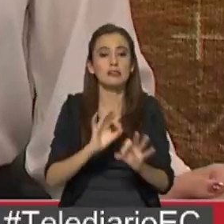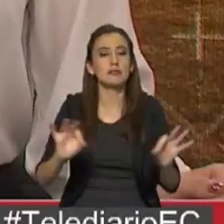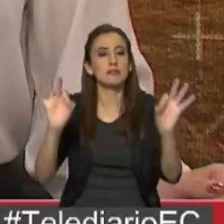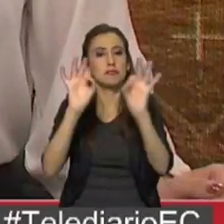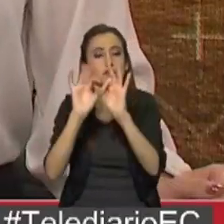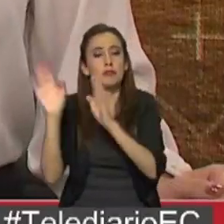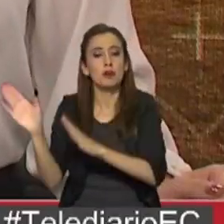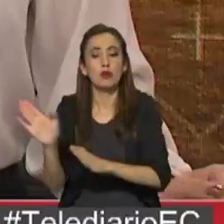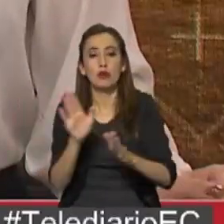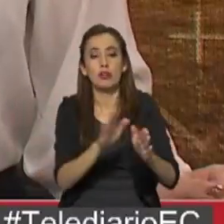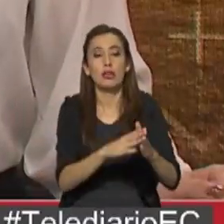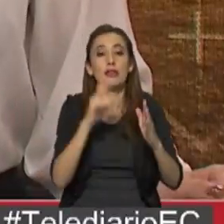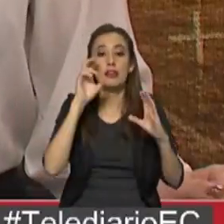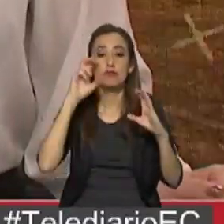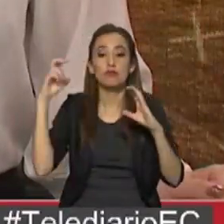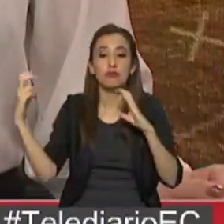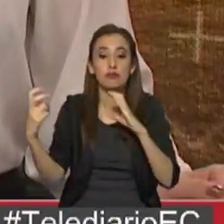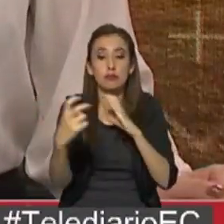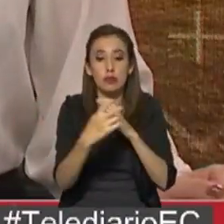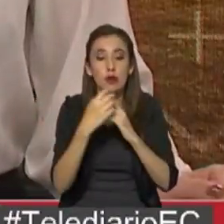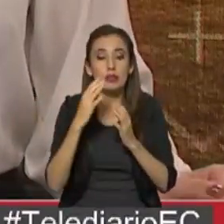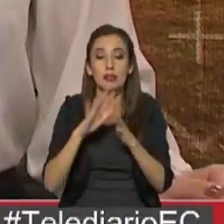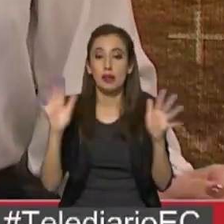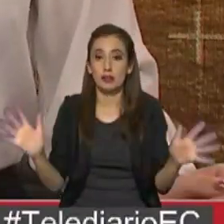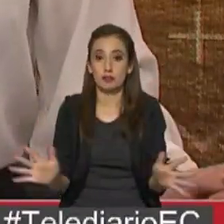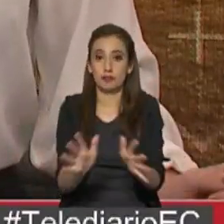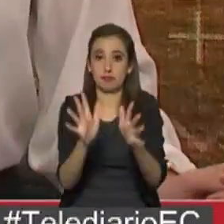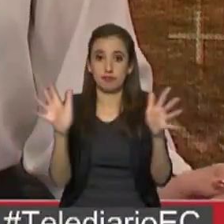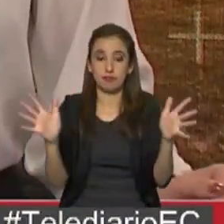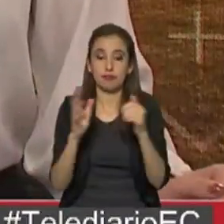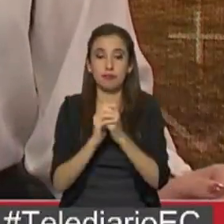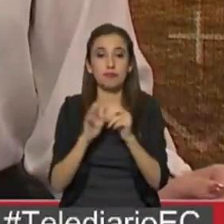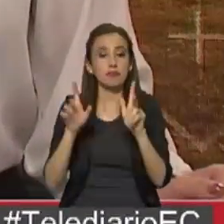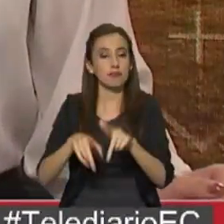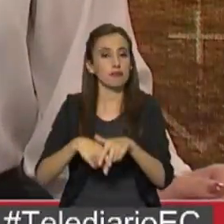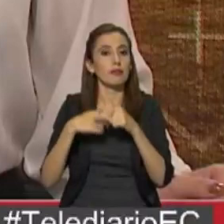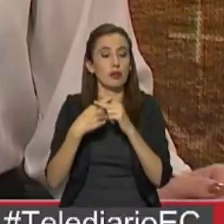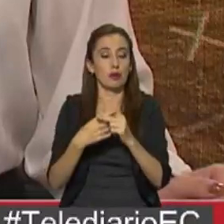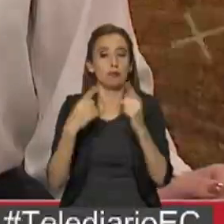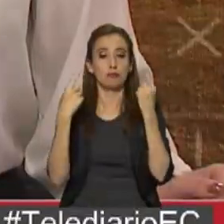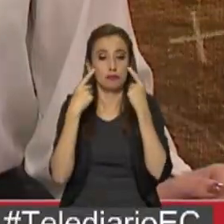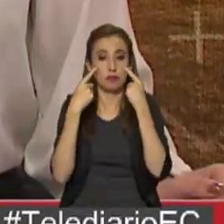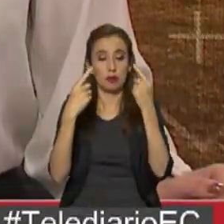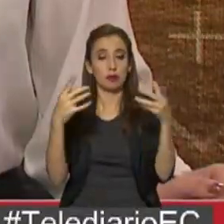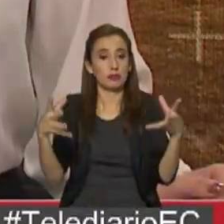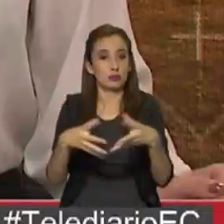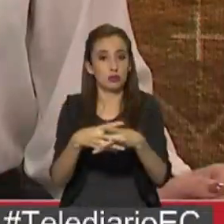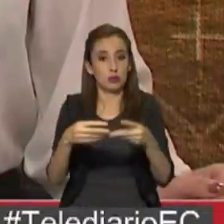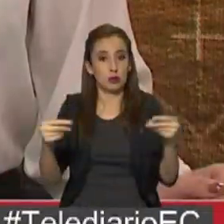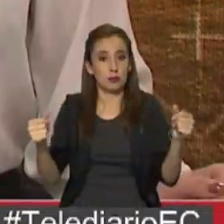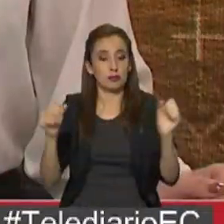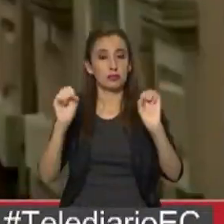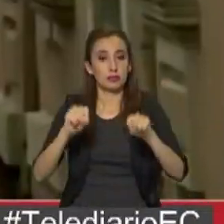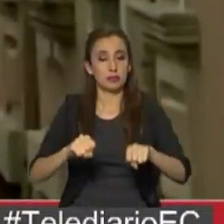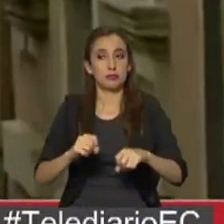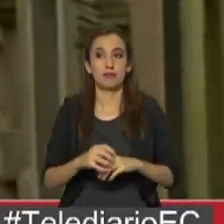representantes del sector turístico proponen para la reactivación desde ya toman acciones para enfrentar los nuevos desafíos